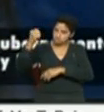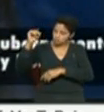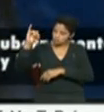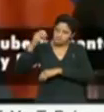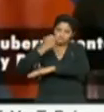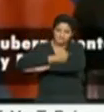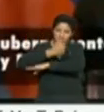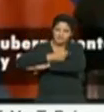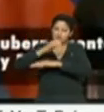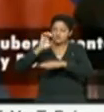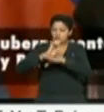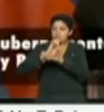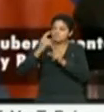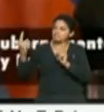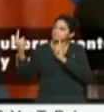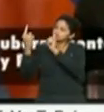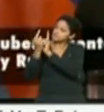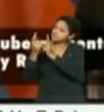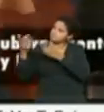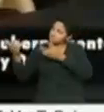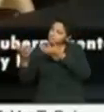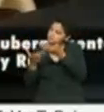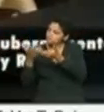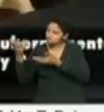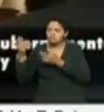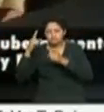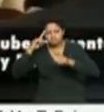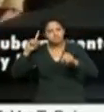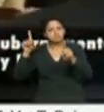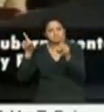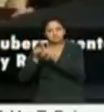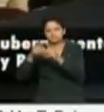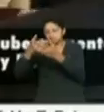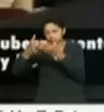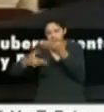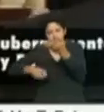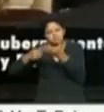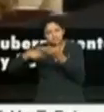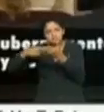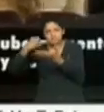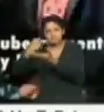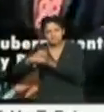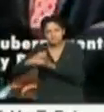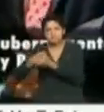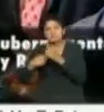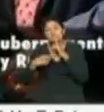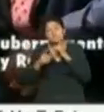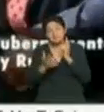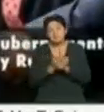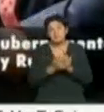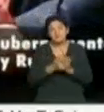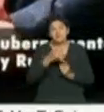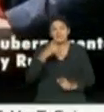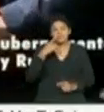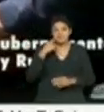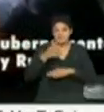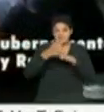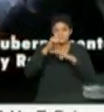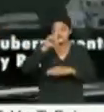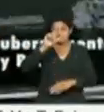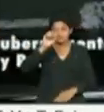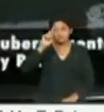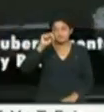Rusia, ambos países llegaron a importantes acuerdos, por lo que el canciller Guillaume Long calificó a Rusia como un